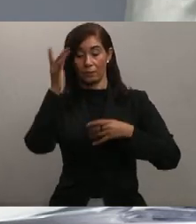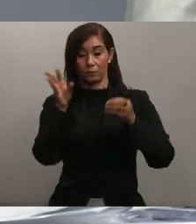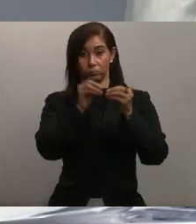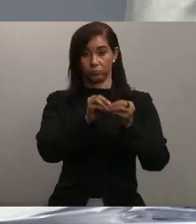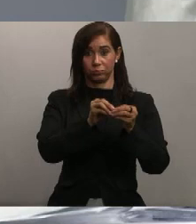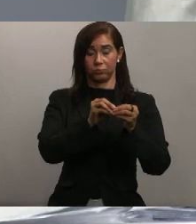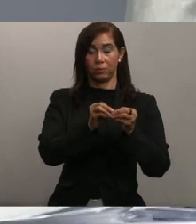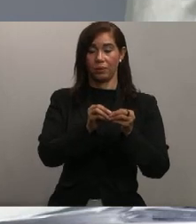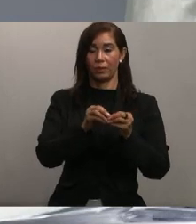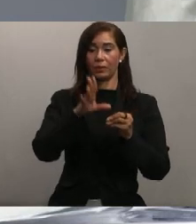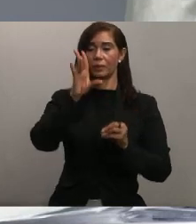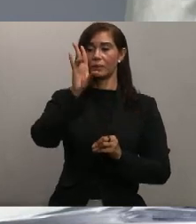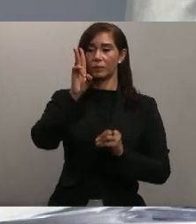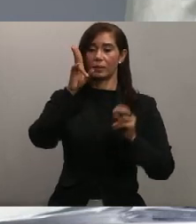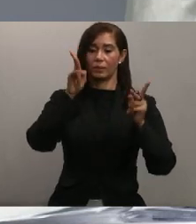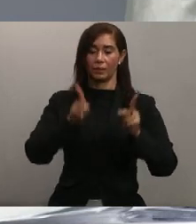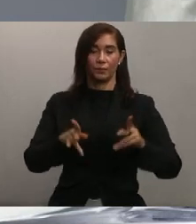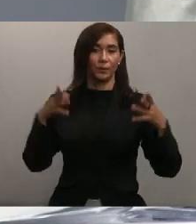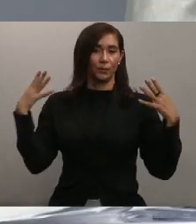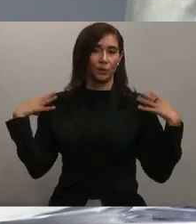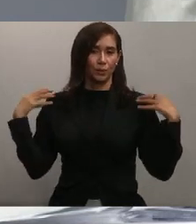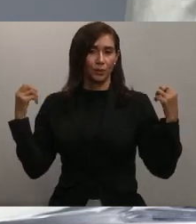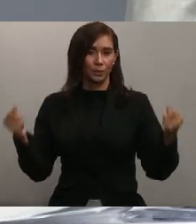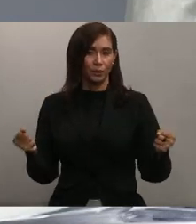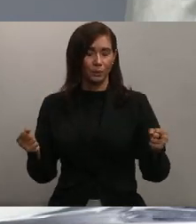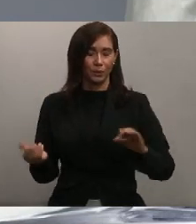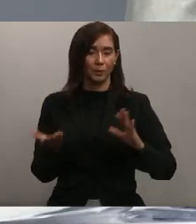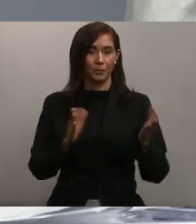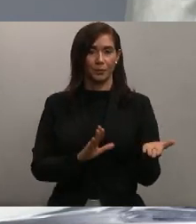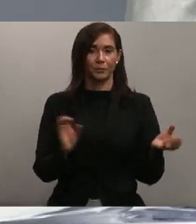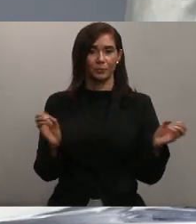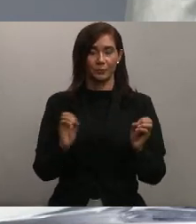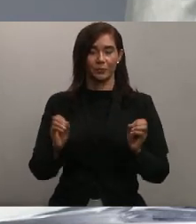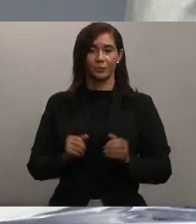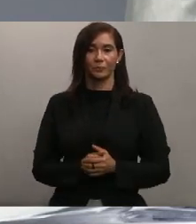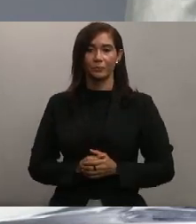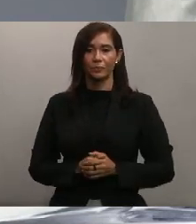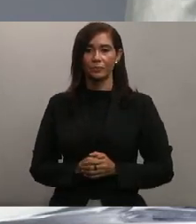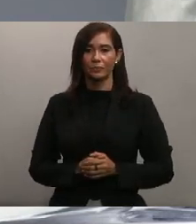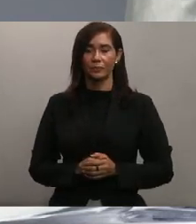acumulados, 7 recuperados, 0 fallecimientos.